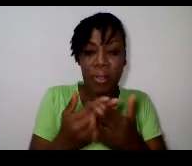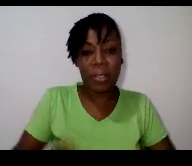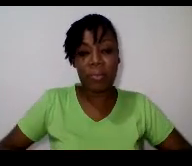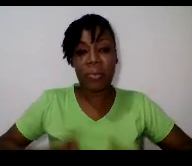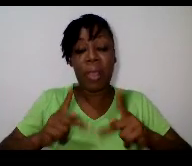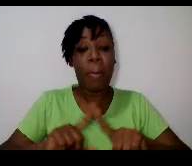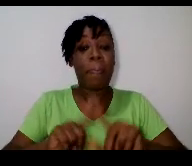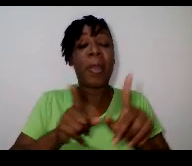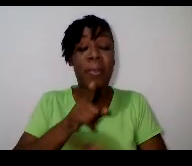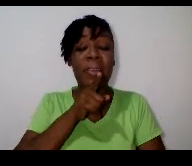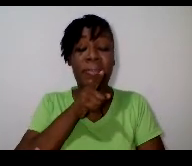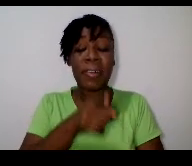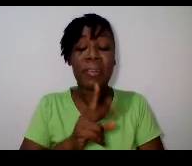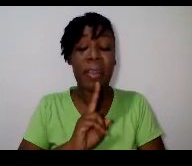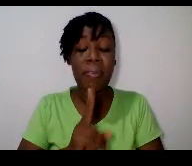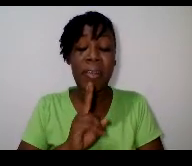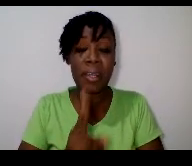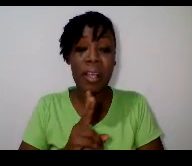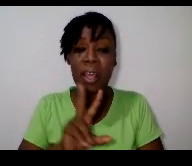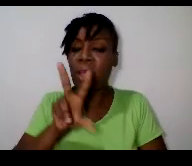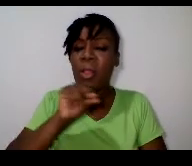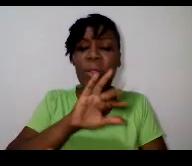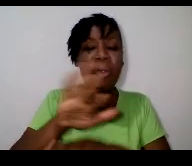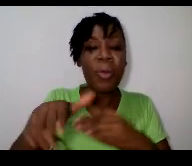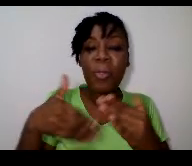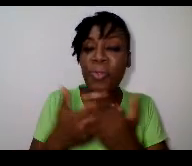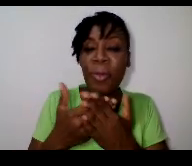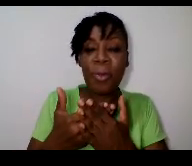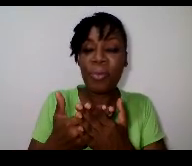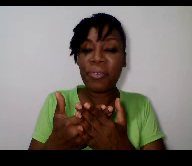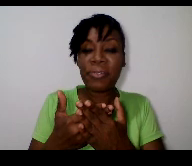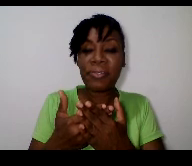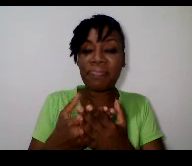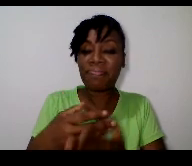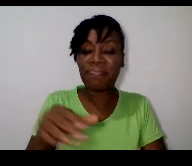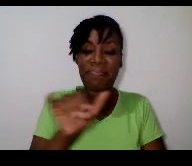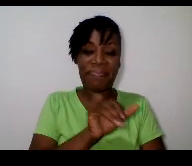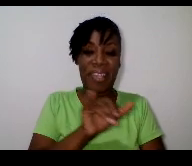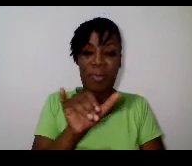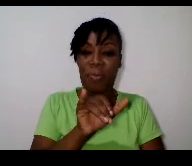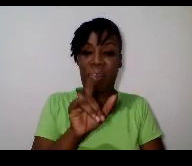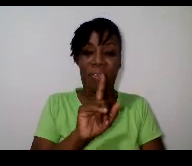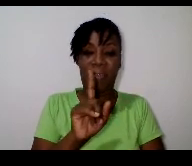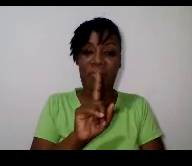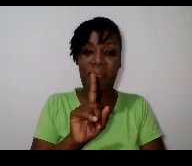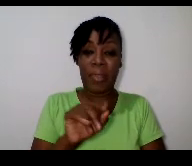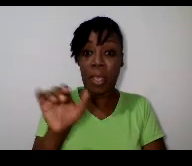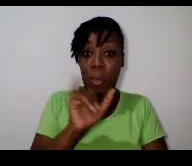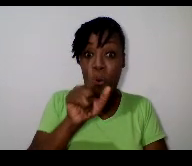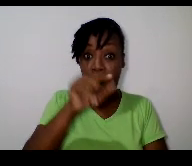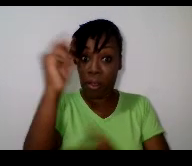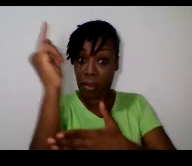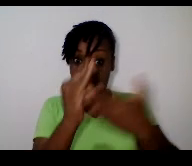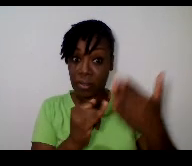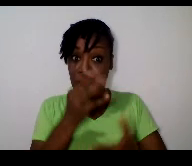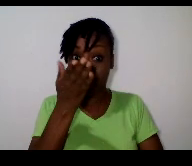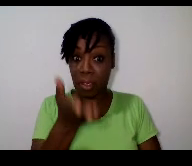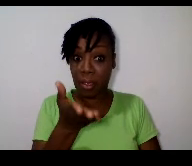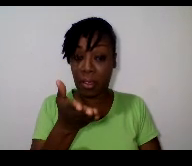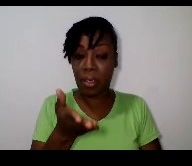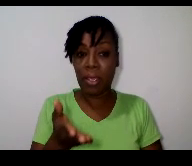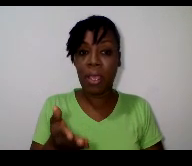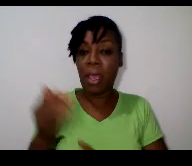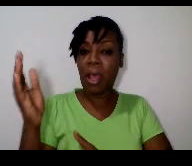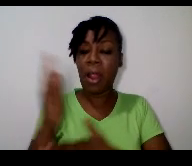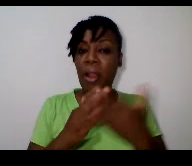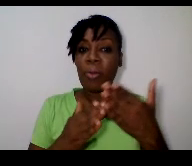una realidad y es que no todos la estamos viviendo igual. Así como ustedes ven esta imagen, algunos en esta